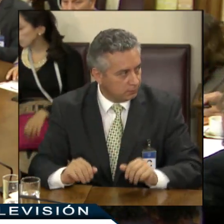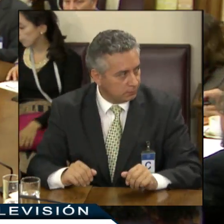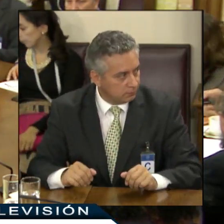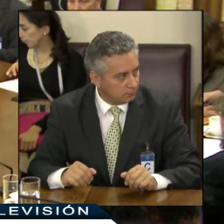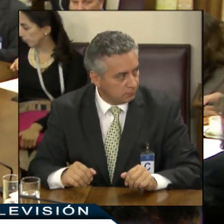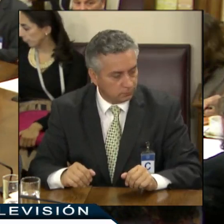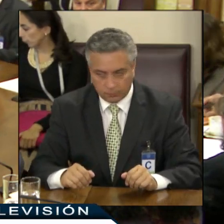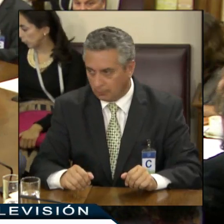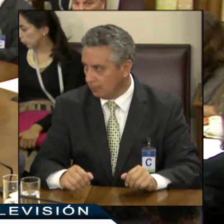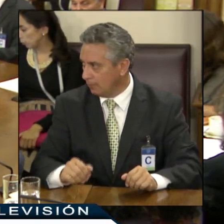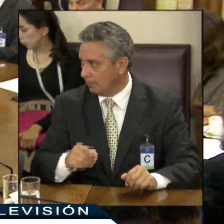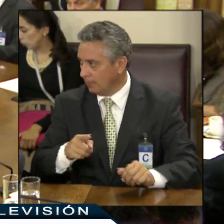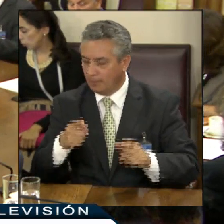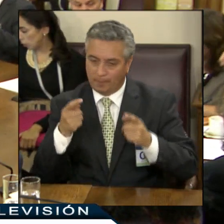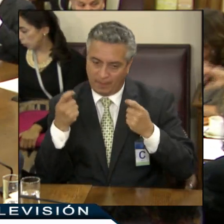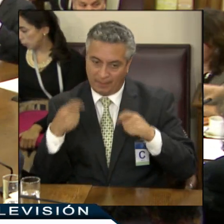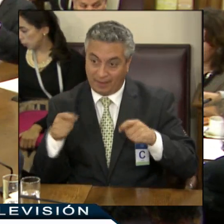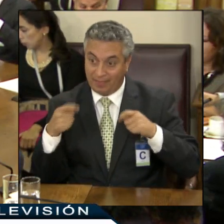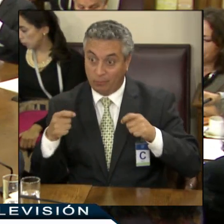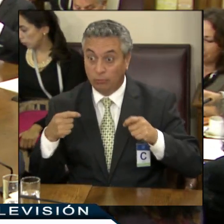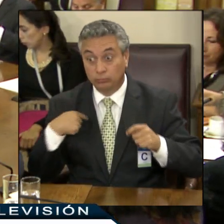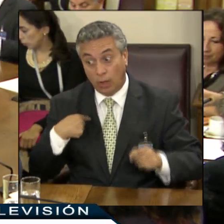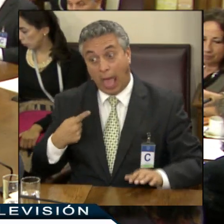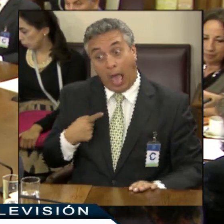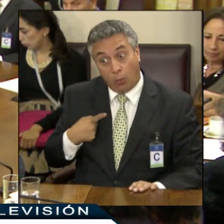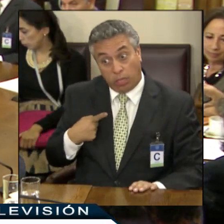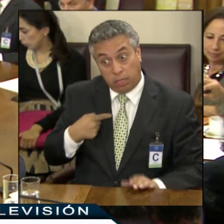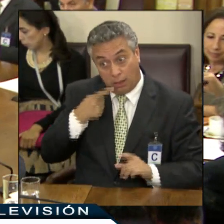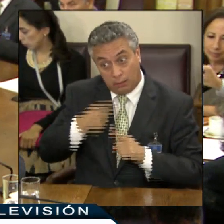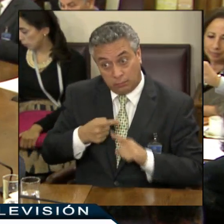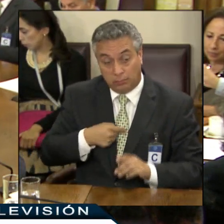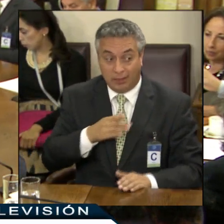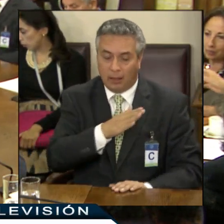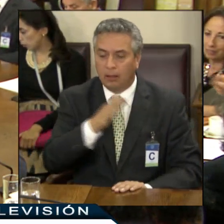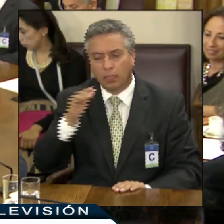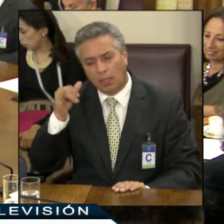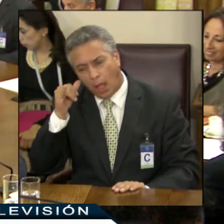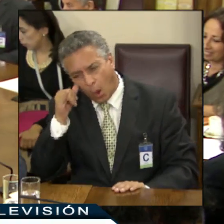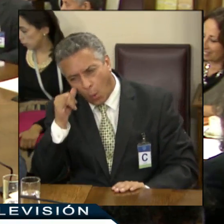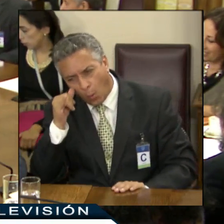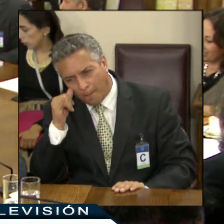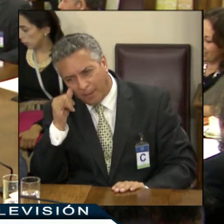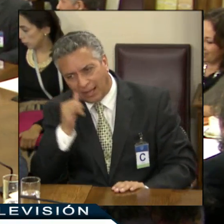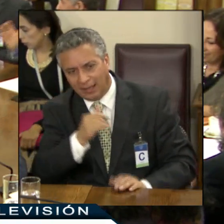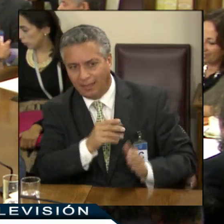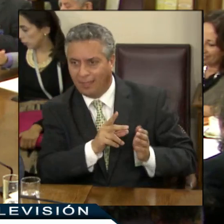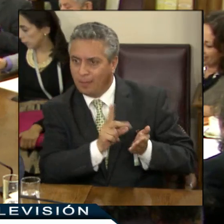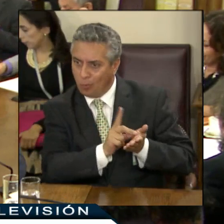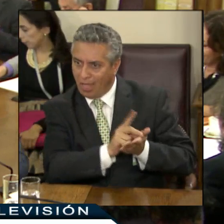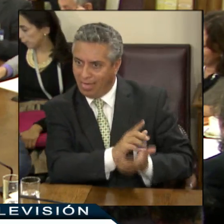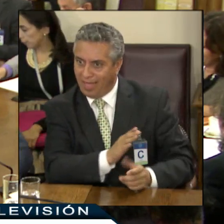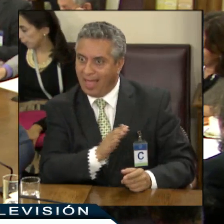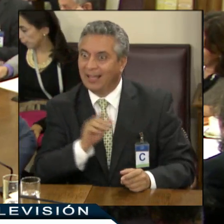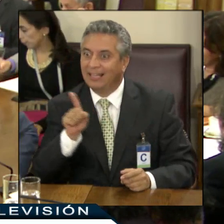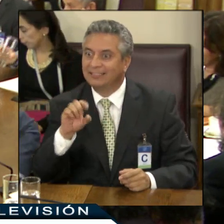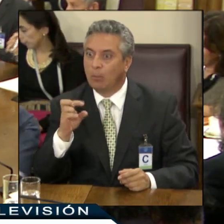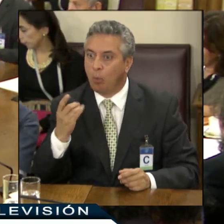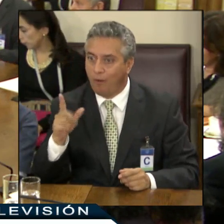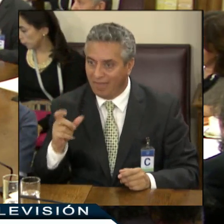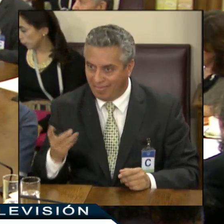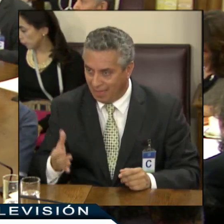regada tratemos de Sí disculpe diputada se pública pero tratemos tratemos de